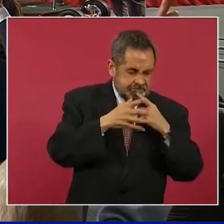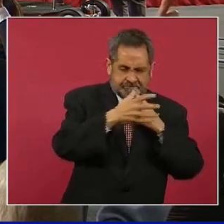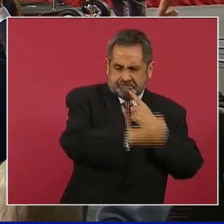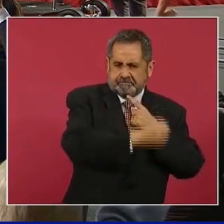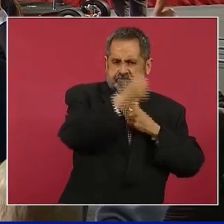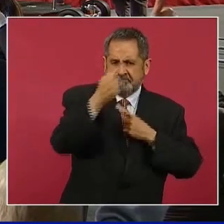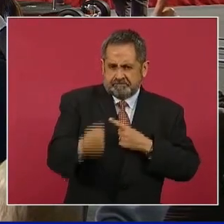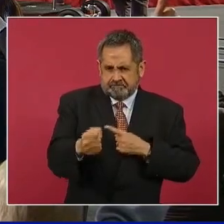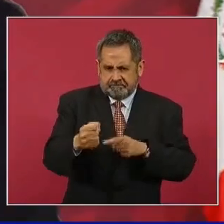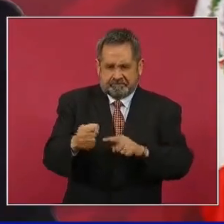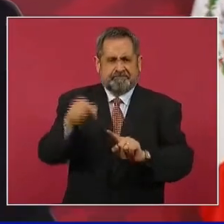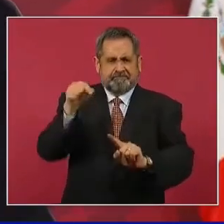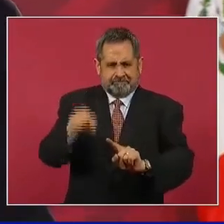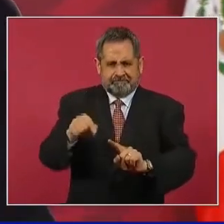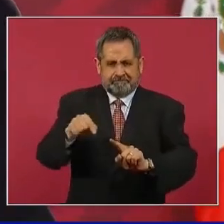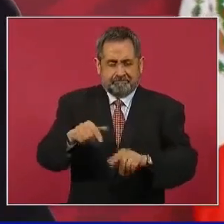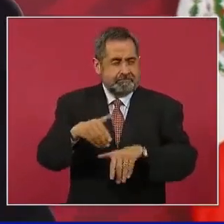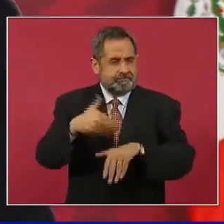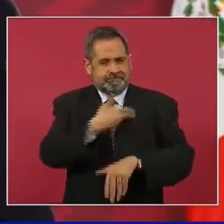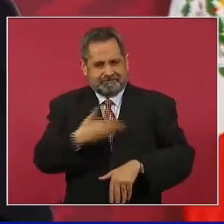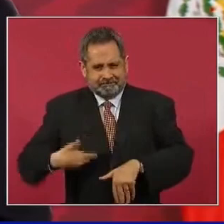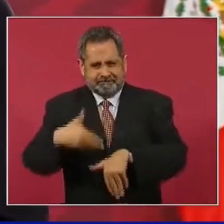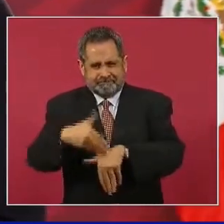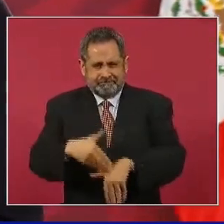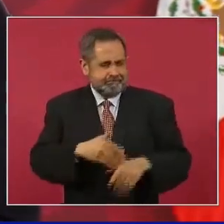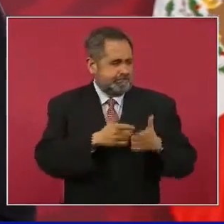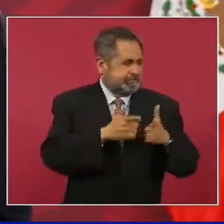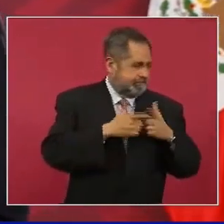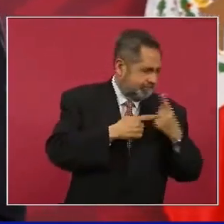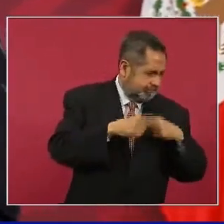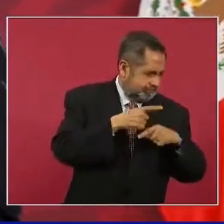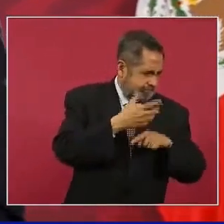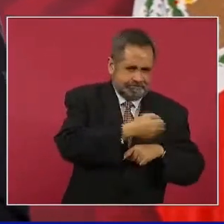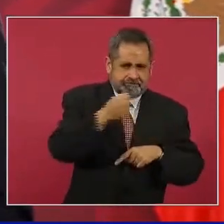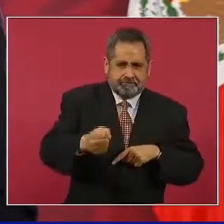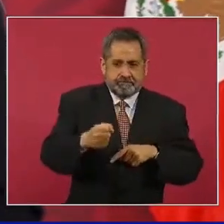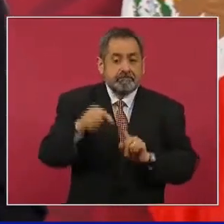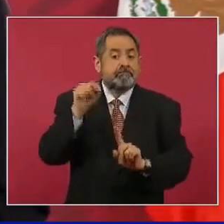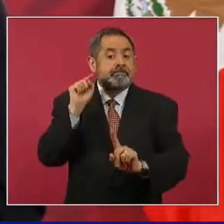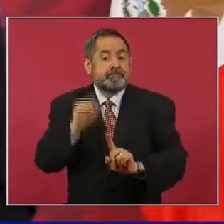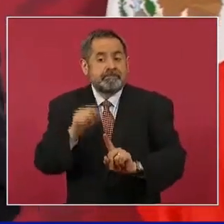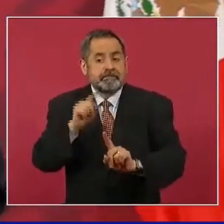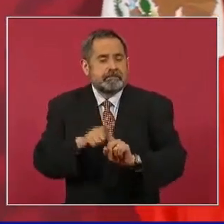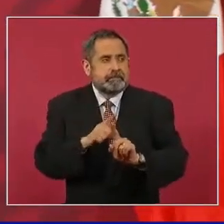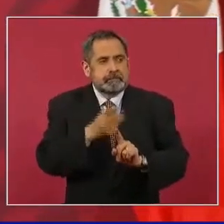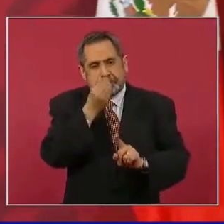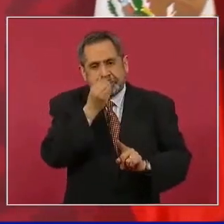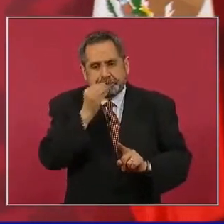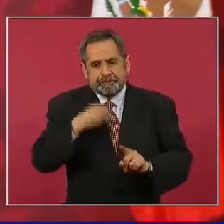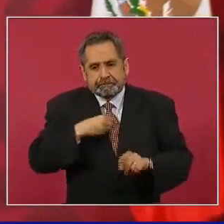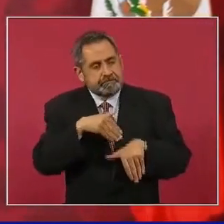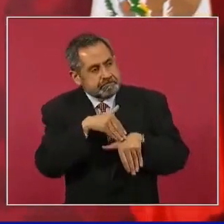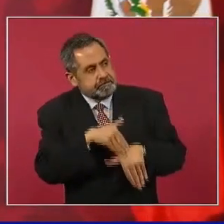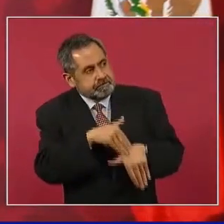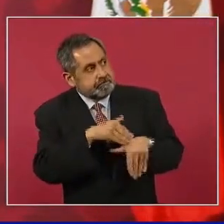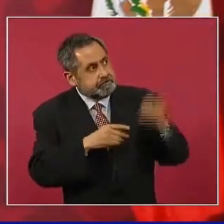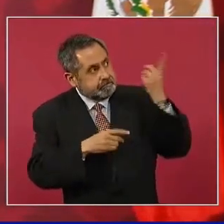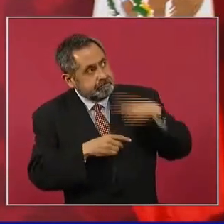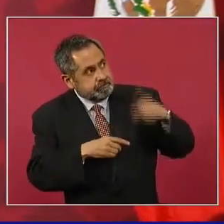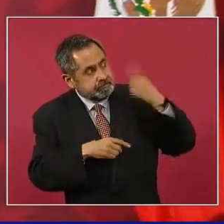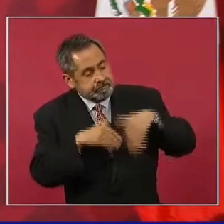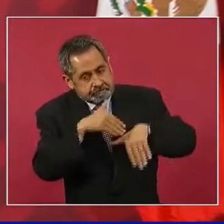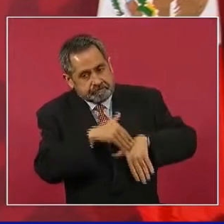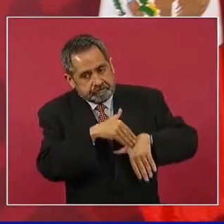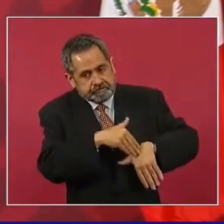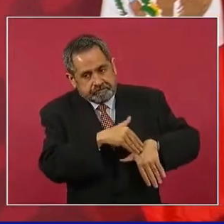Un grupo de interés creado, económico, político. Ese gobernante va a estar al servicio